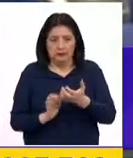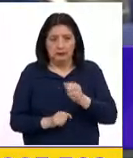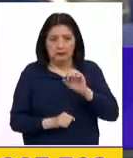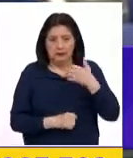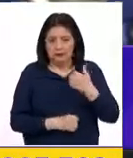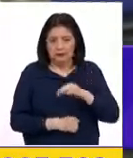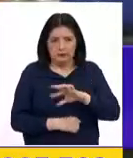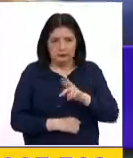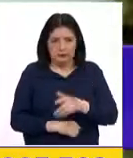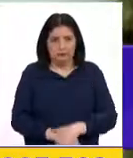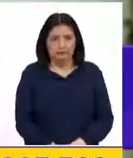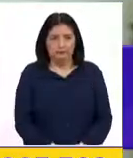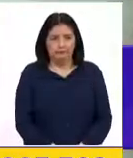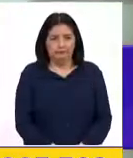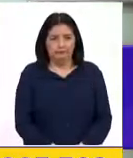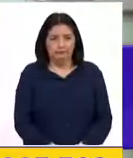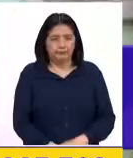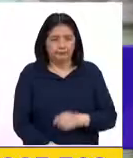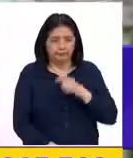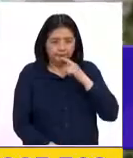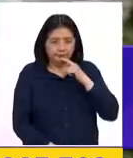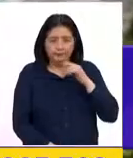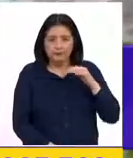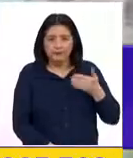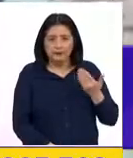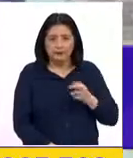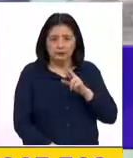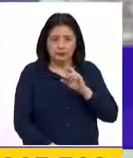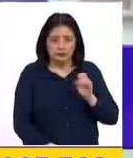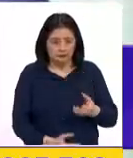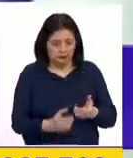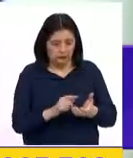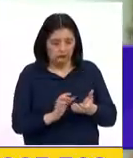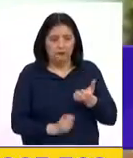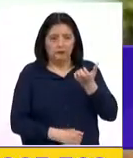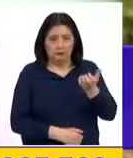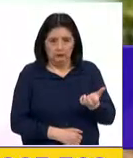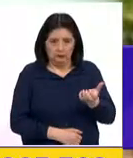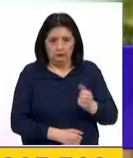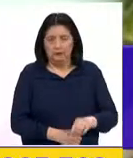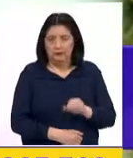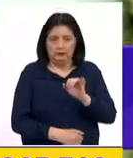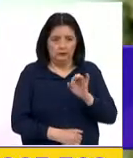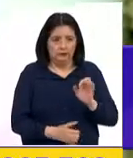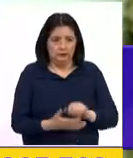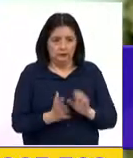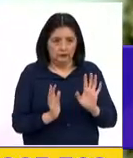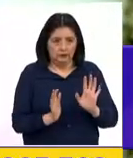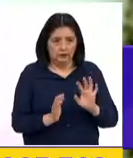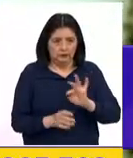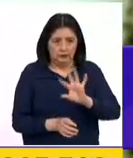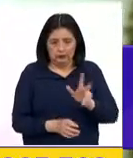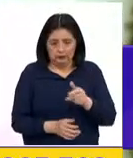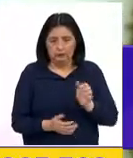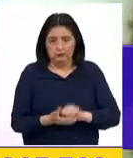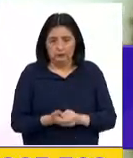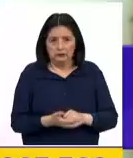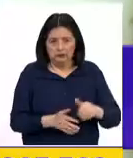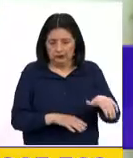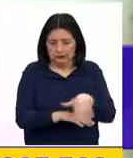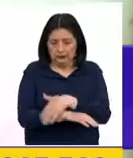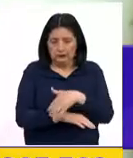acababan de robar. Señora Roxana, acá al lado presente de su celular marca iPhone, ya que fue sustraído en